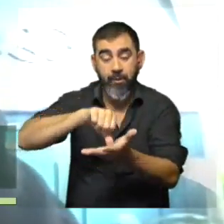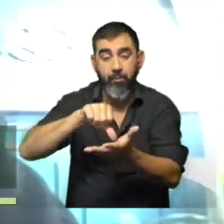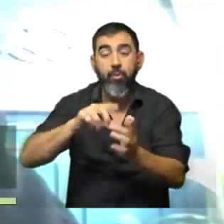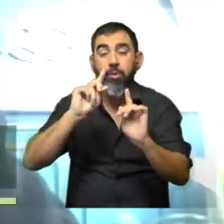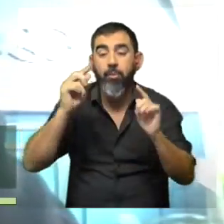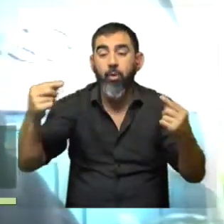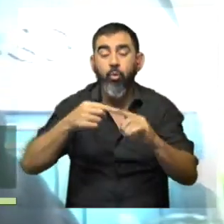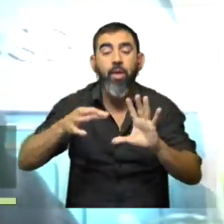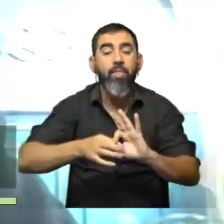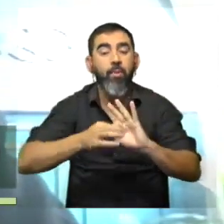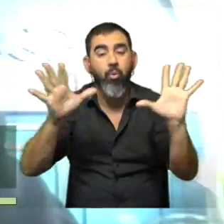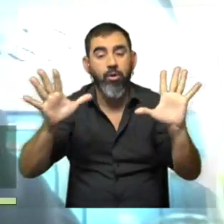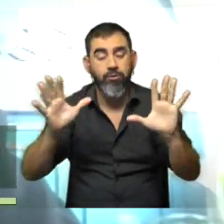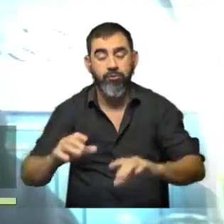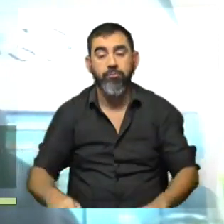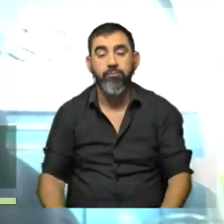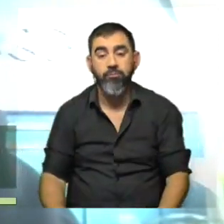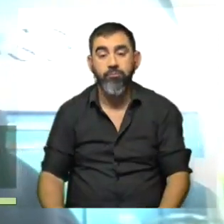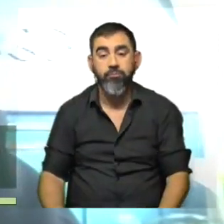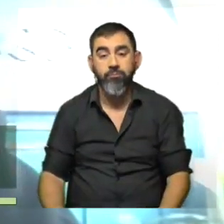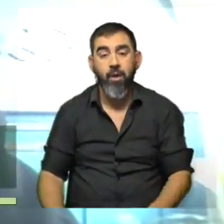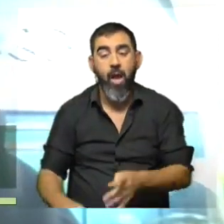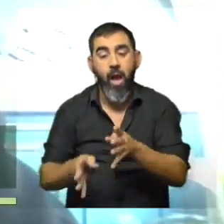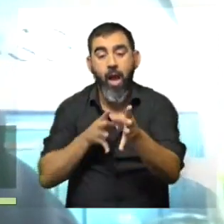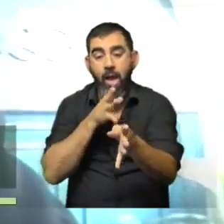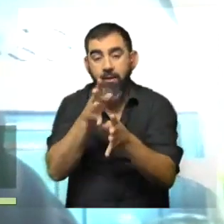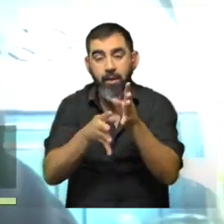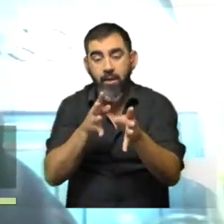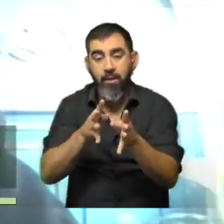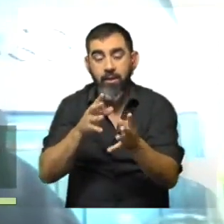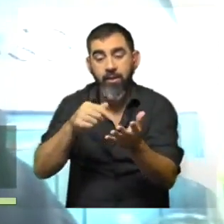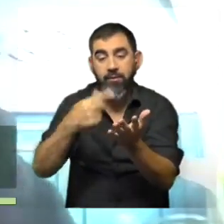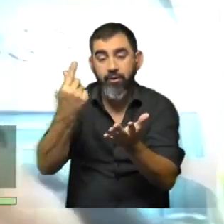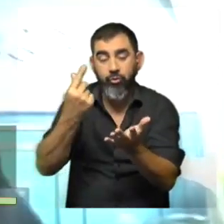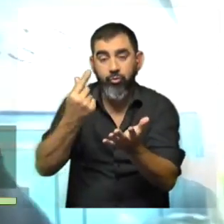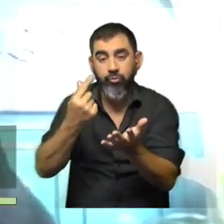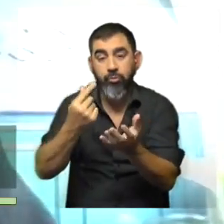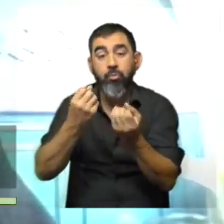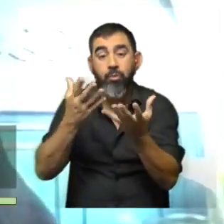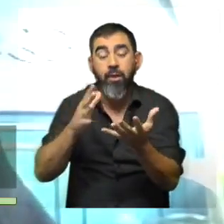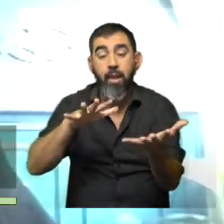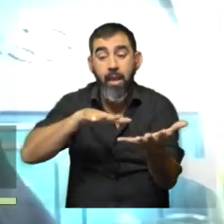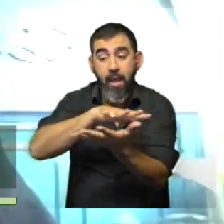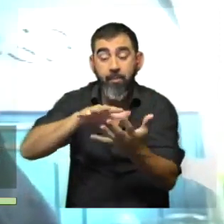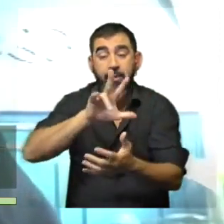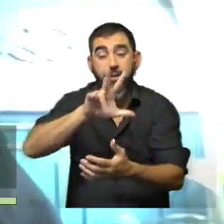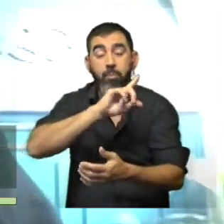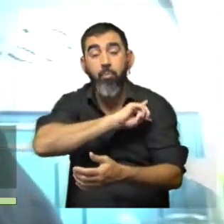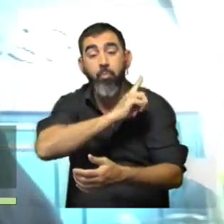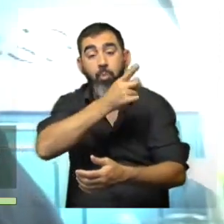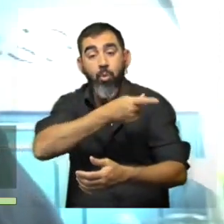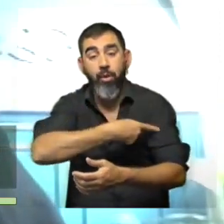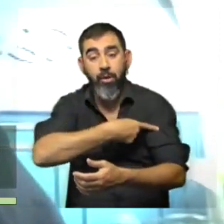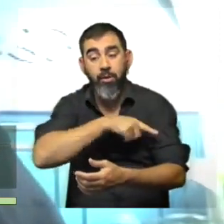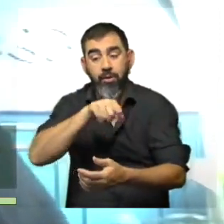nuestra democracia democracia que fue atacada en un corazón porque la plaza de tres poderes es